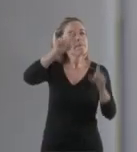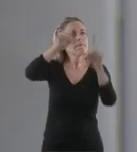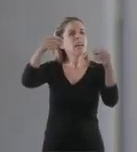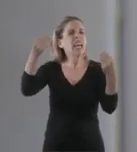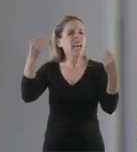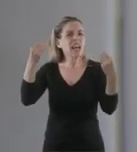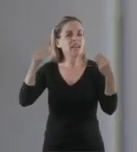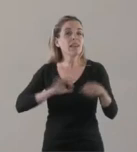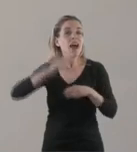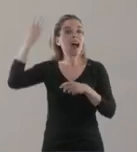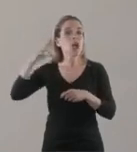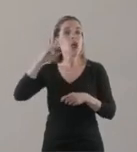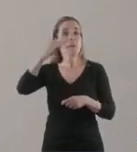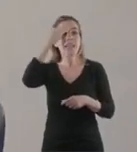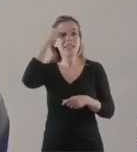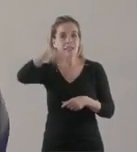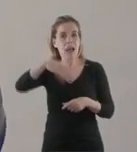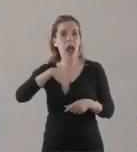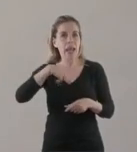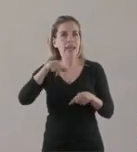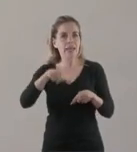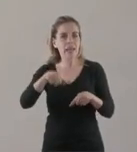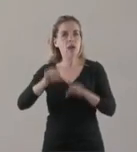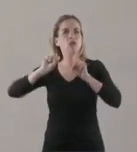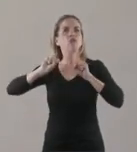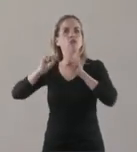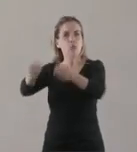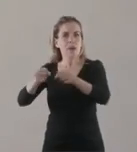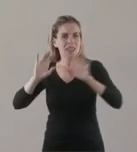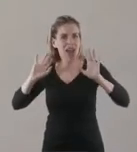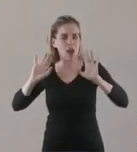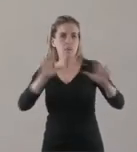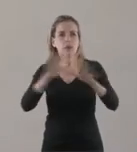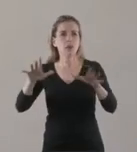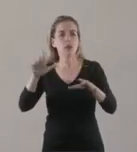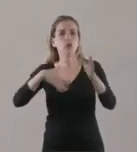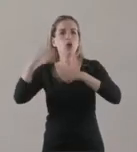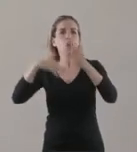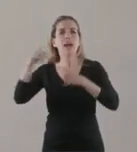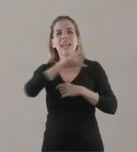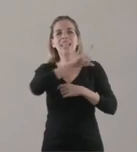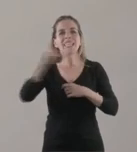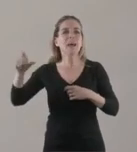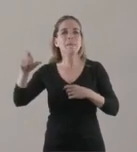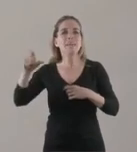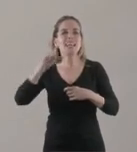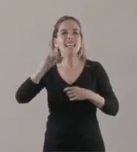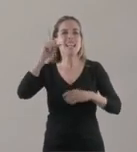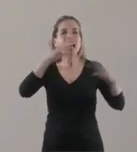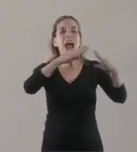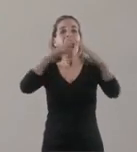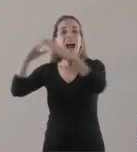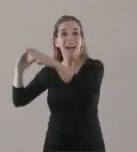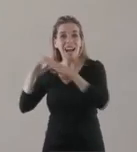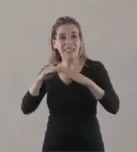2015 en la argentina separaron más de 100 mil viviendas pero ni siquiera se dieron de baja